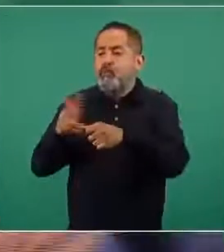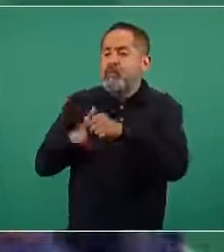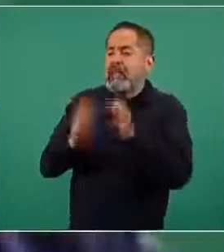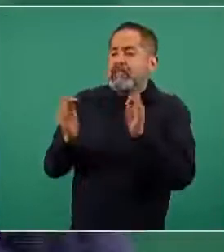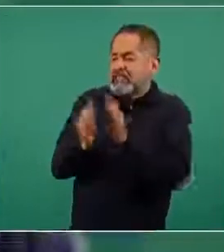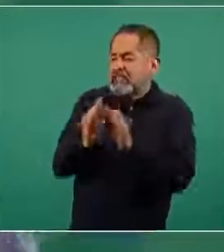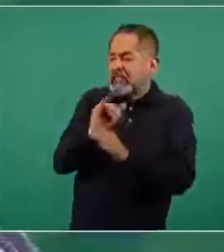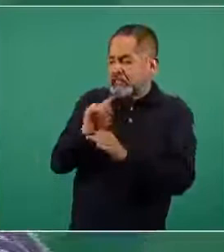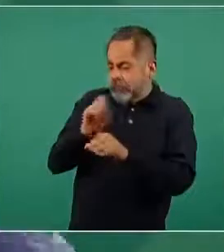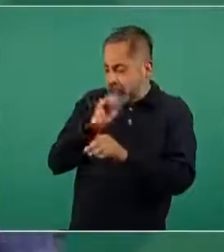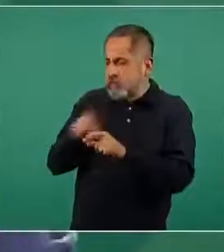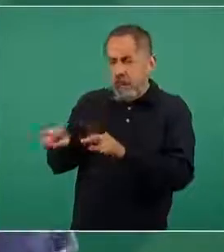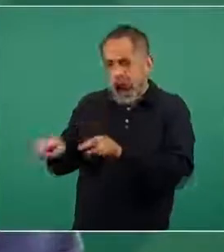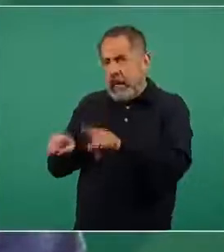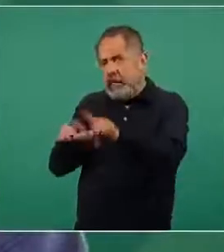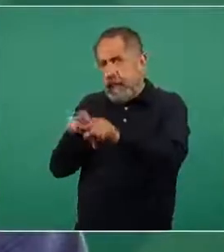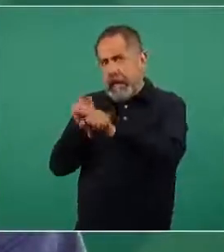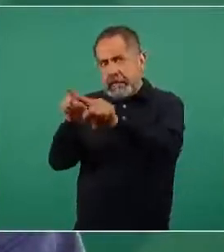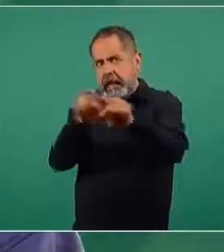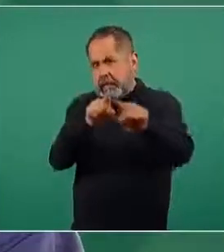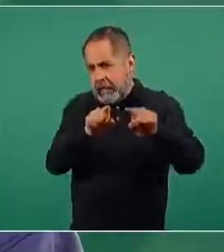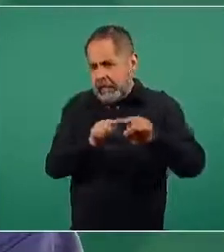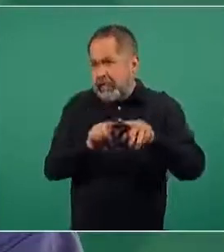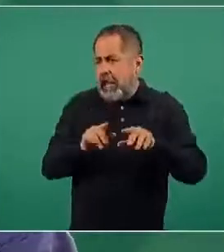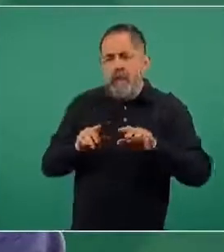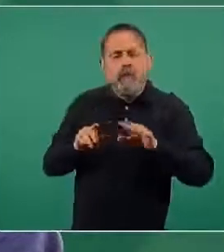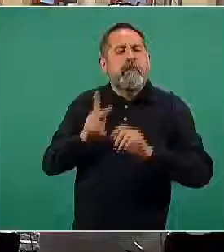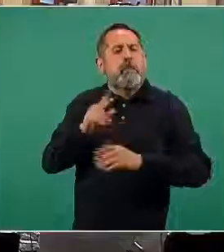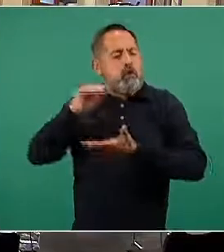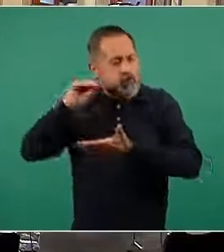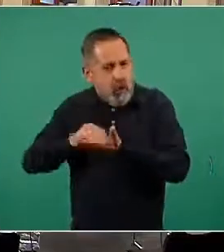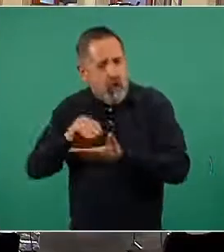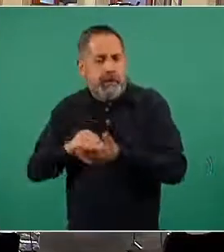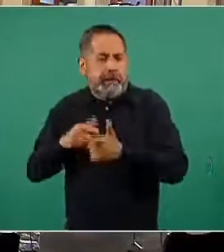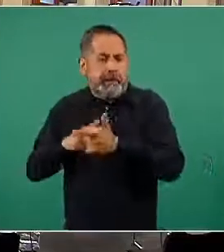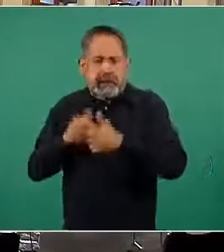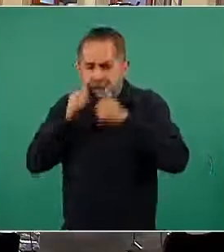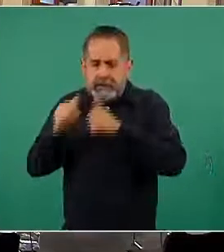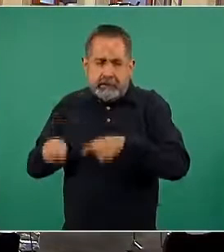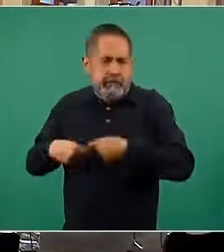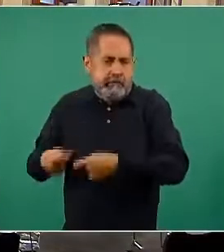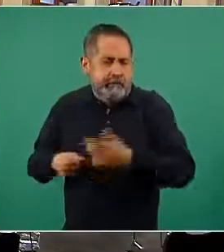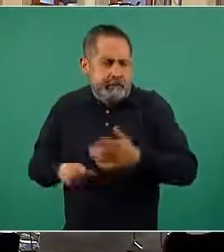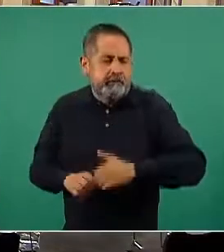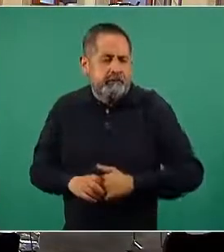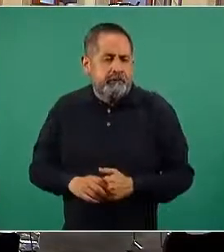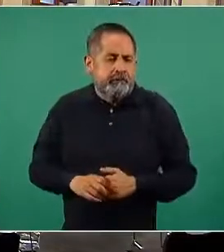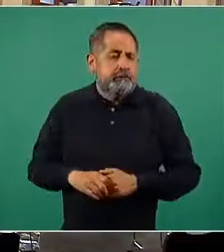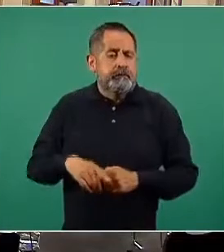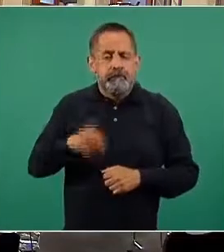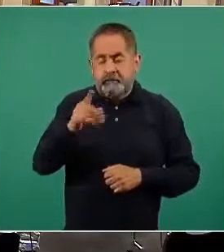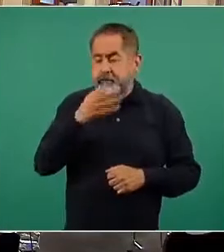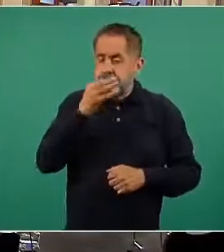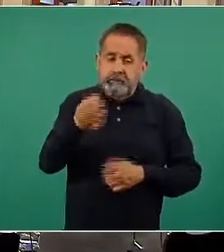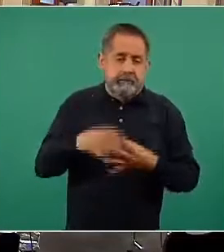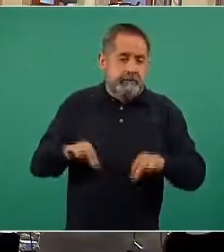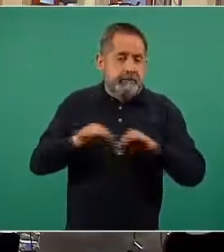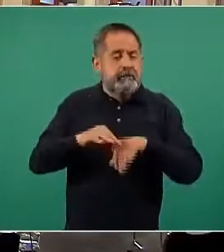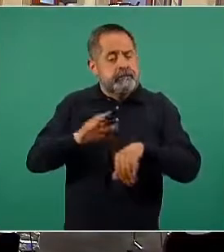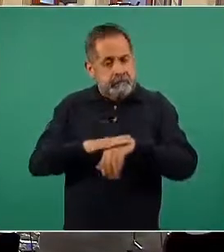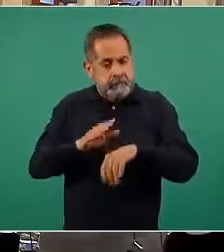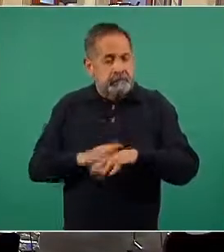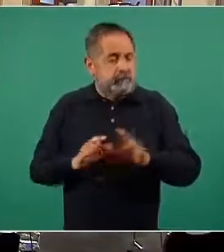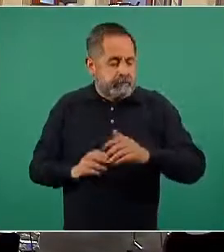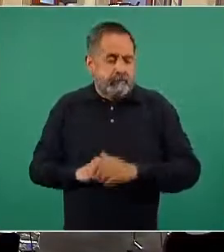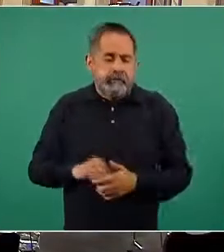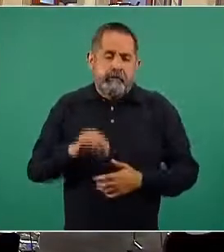del ISSSTE o en una unidad de medicina familiar. Desde luego, y es muy importante que todo el mundo lo tenga claro,